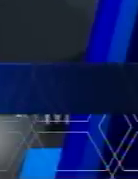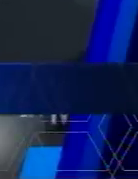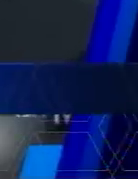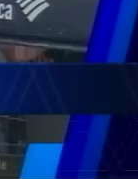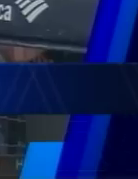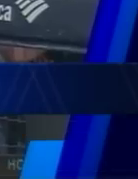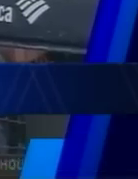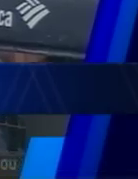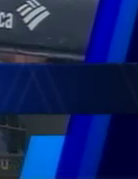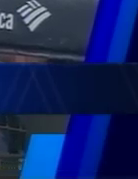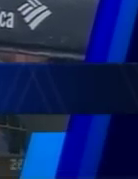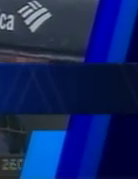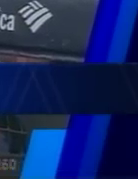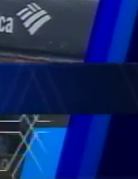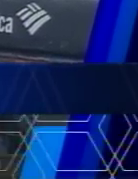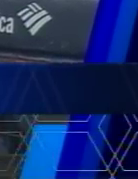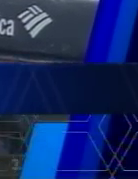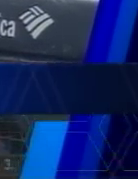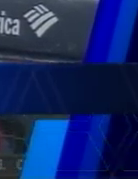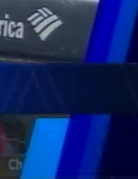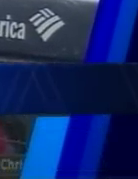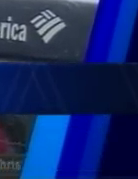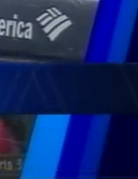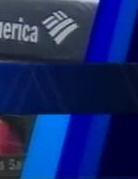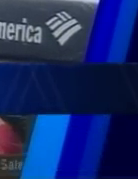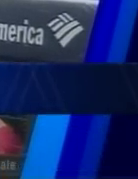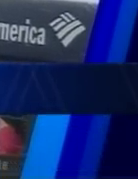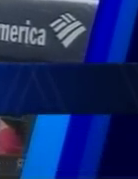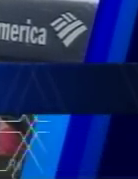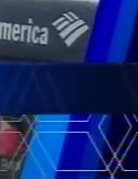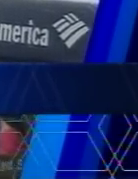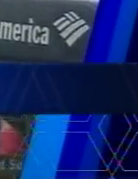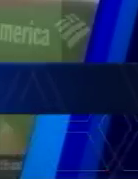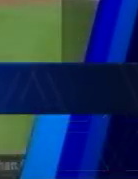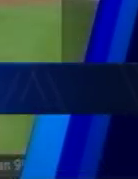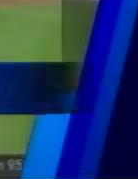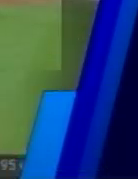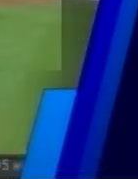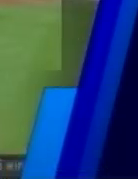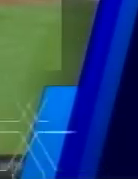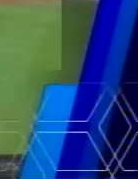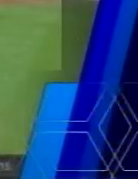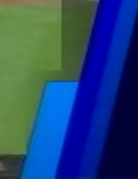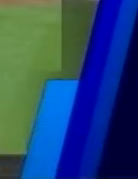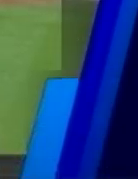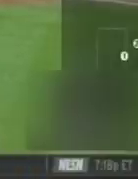Otro votado. Alex Cora, separado como manager de los Medias Rojas de Boston.